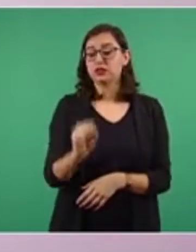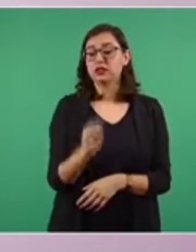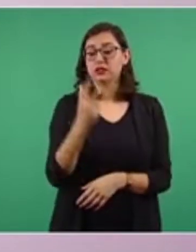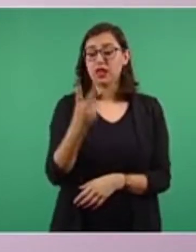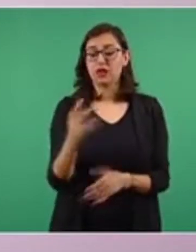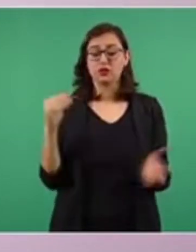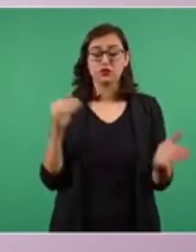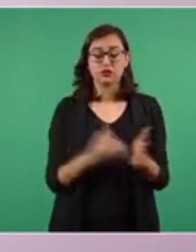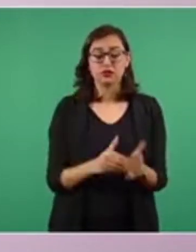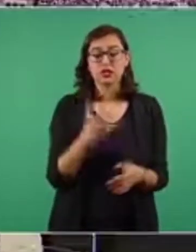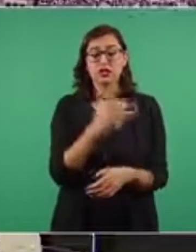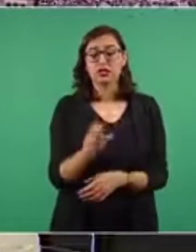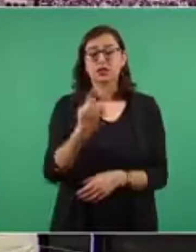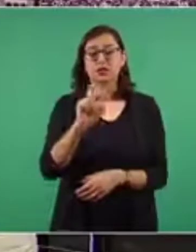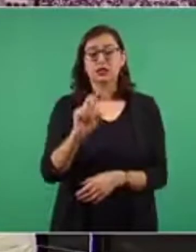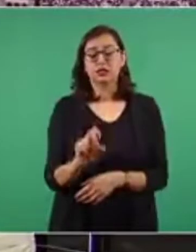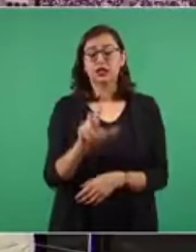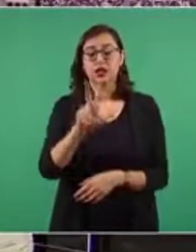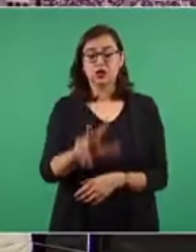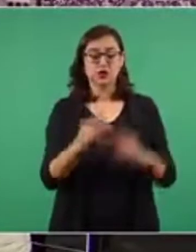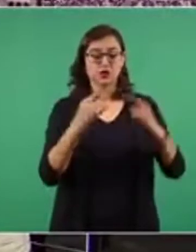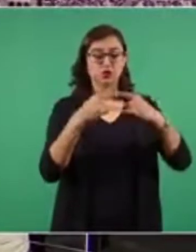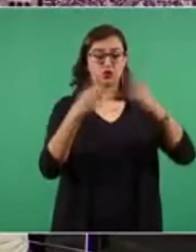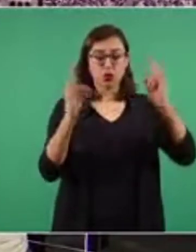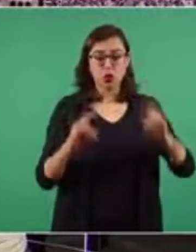162.538 casillas, el